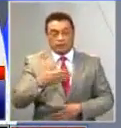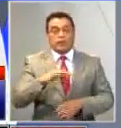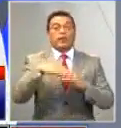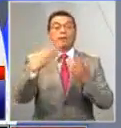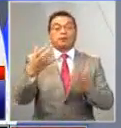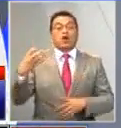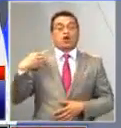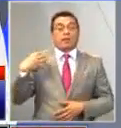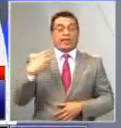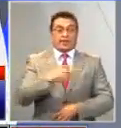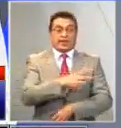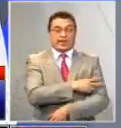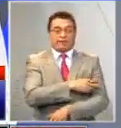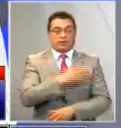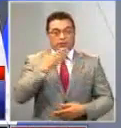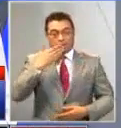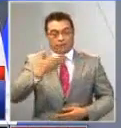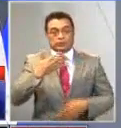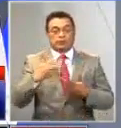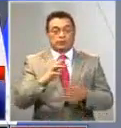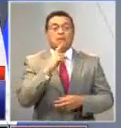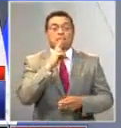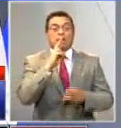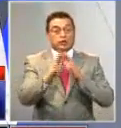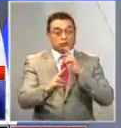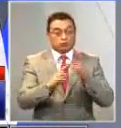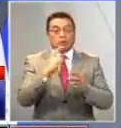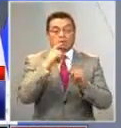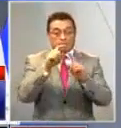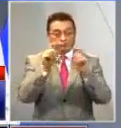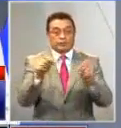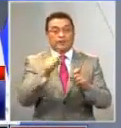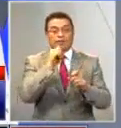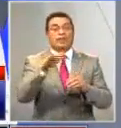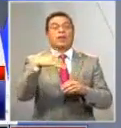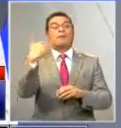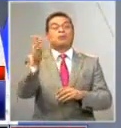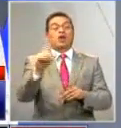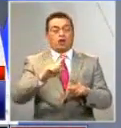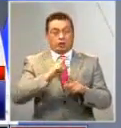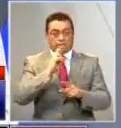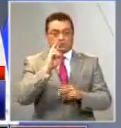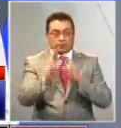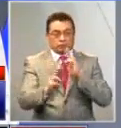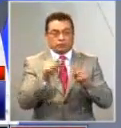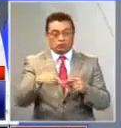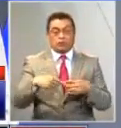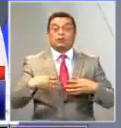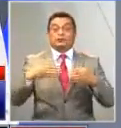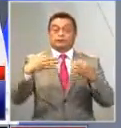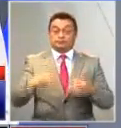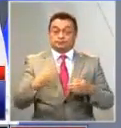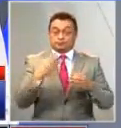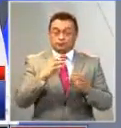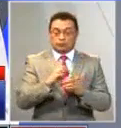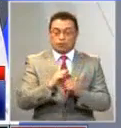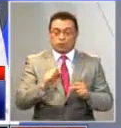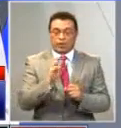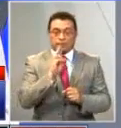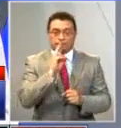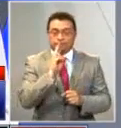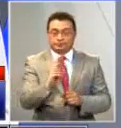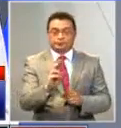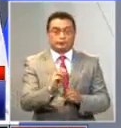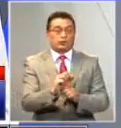jefe. Quedaron preguntas que van a ser respondidas en la próxima sesión. Yo no me atrevo a sostener una materia como esa, un juicio como